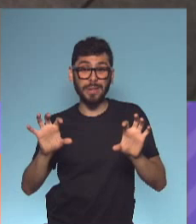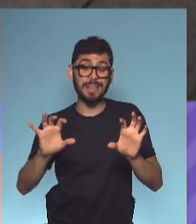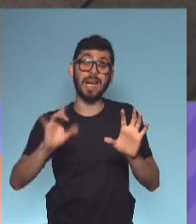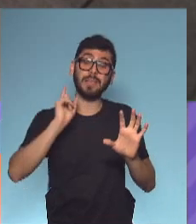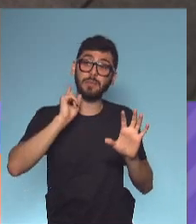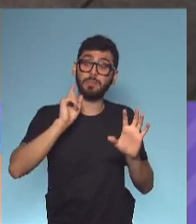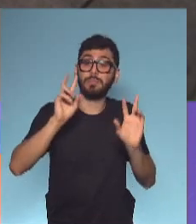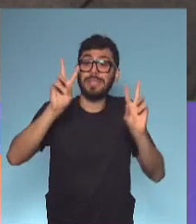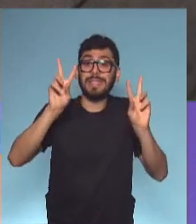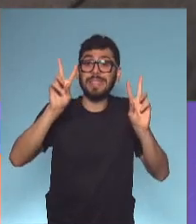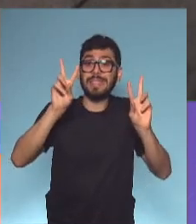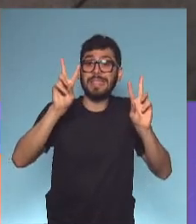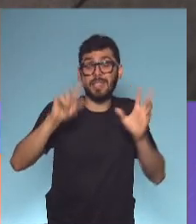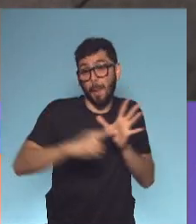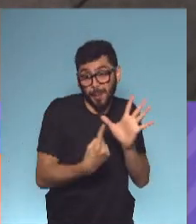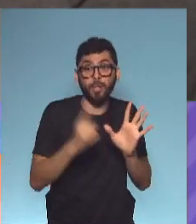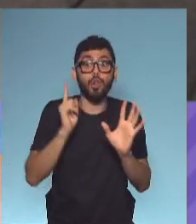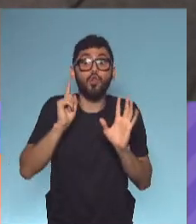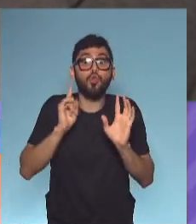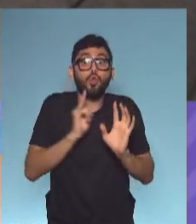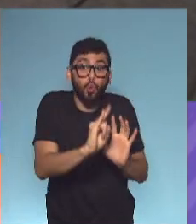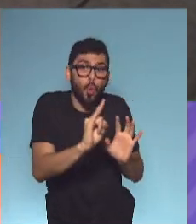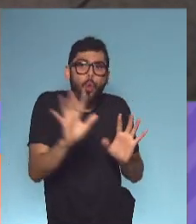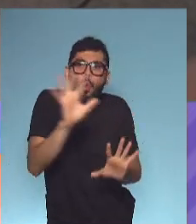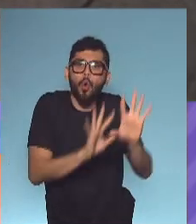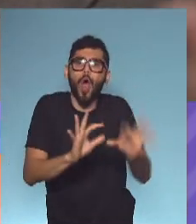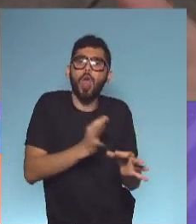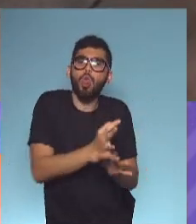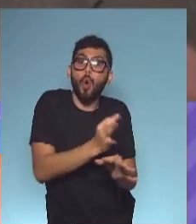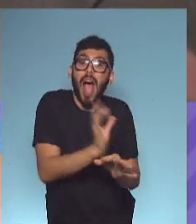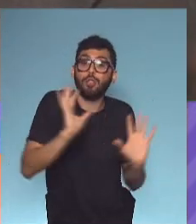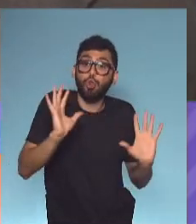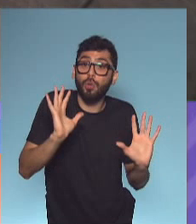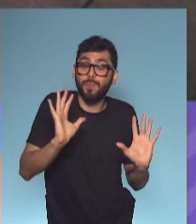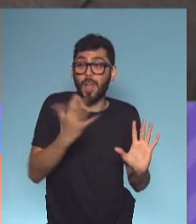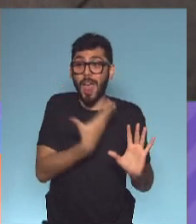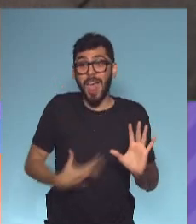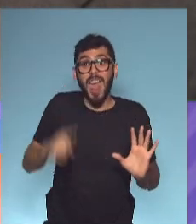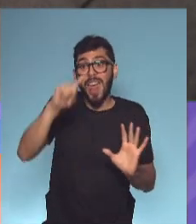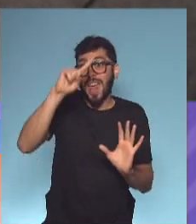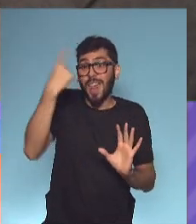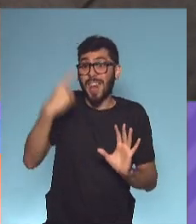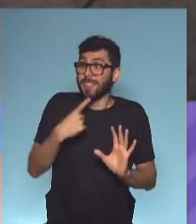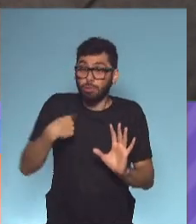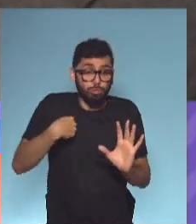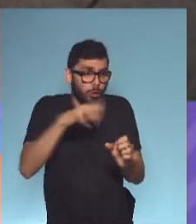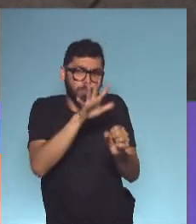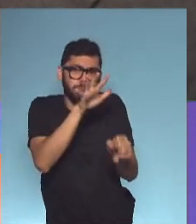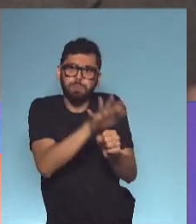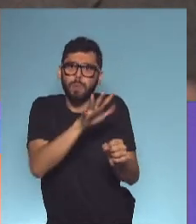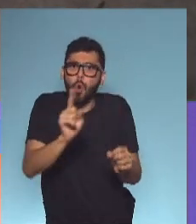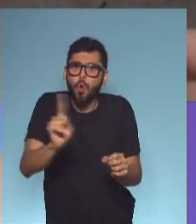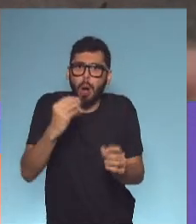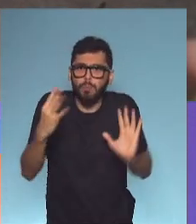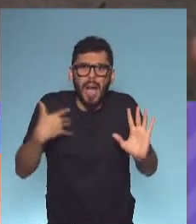la política en materia de educación. El gobierno nacional dice que no, porque no modificó la forma en que se dan las clases,